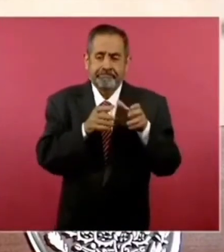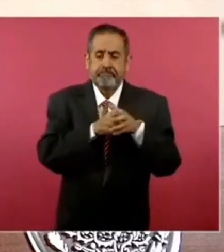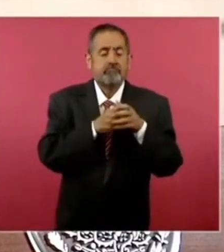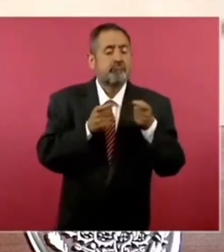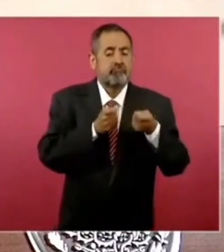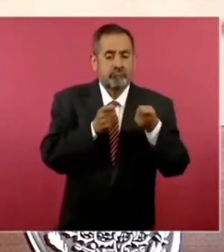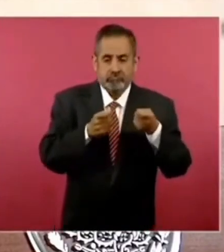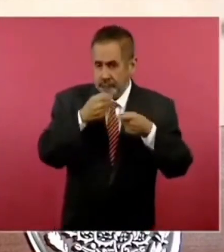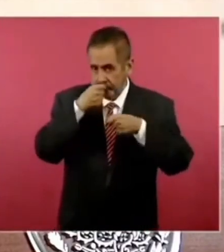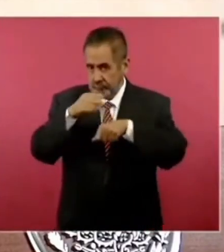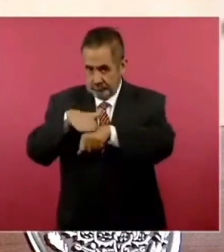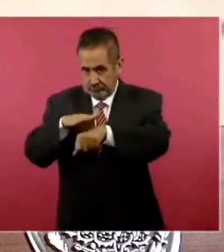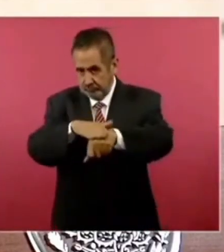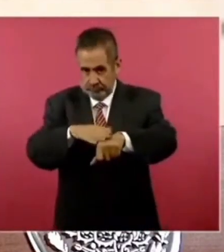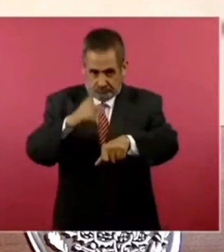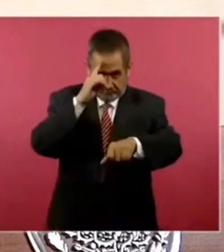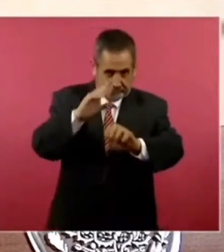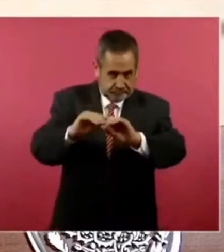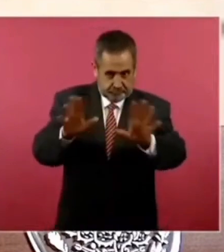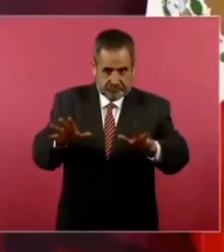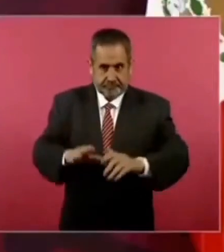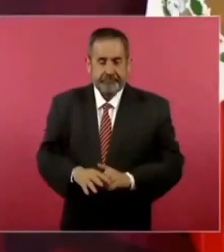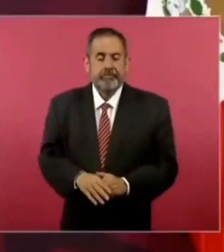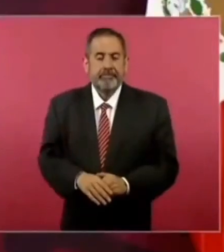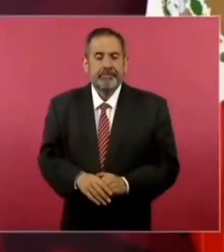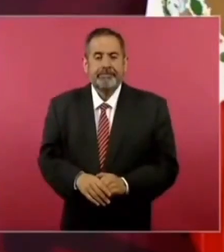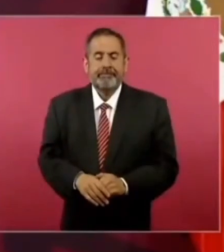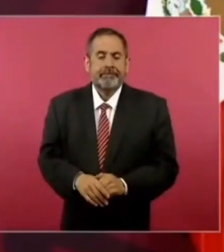Esto debe de quedar claro.